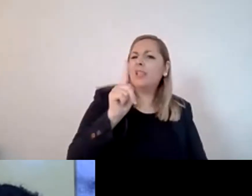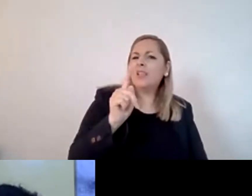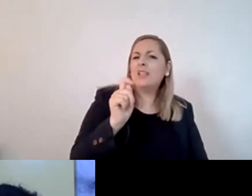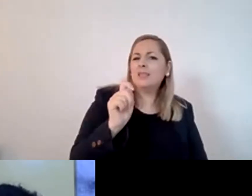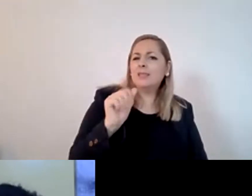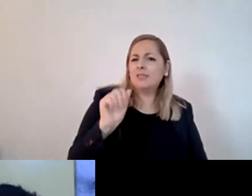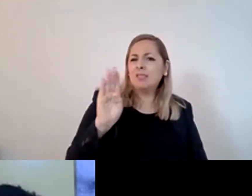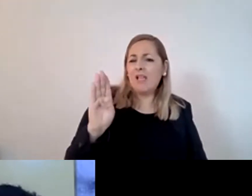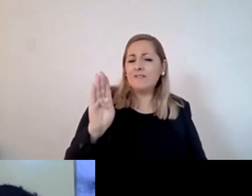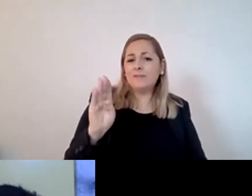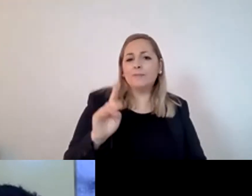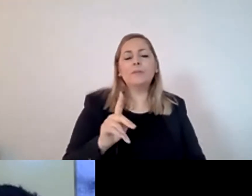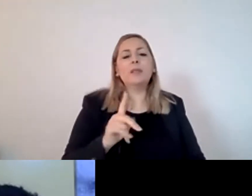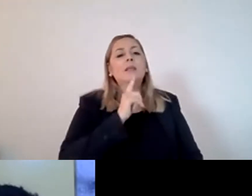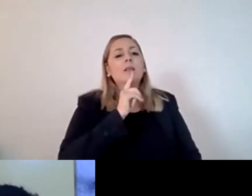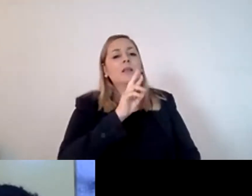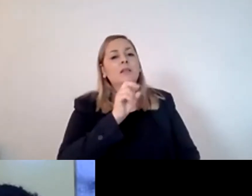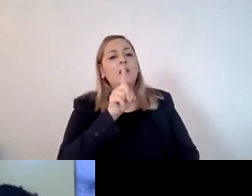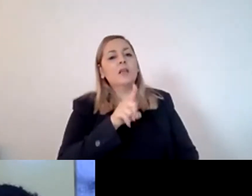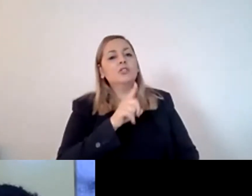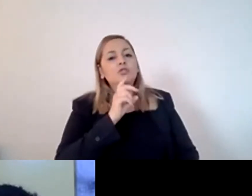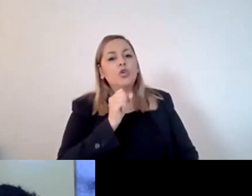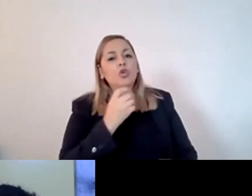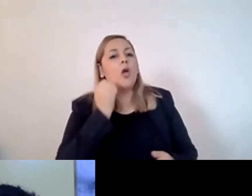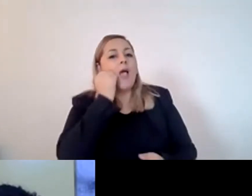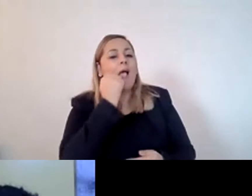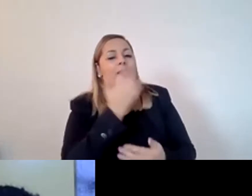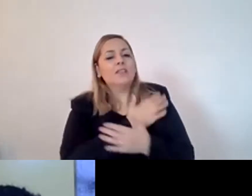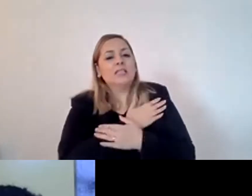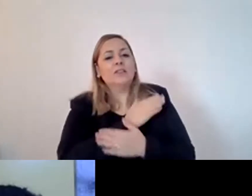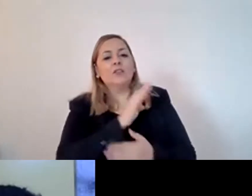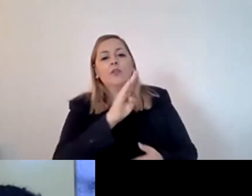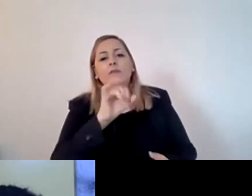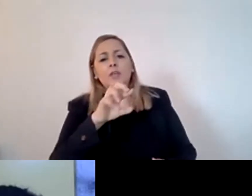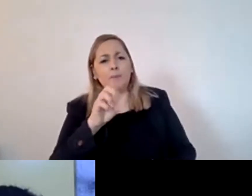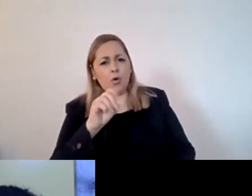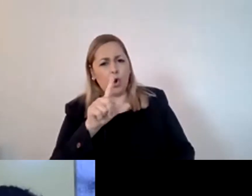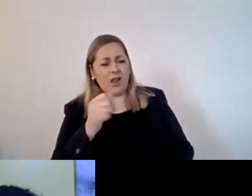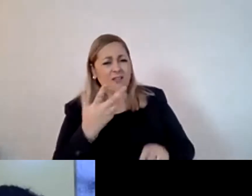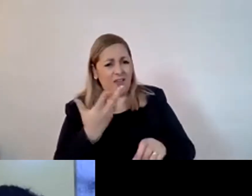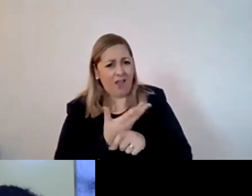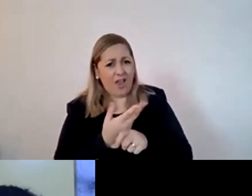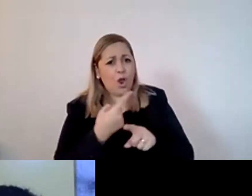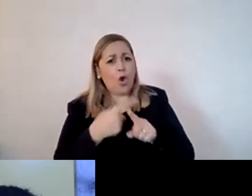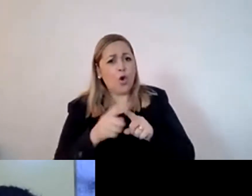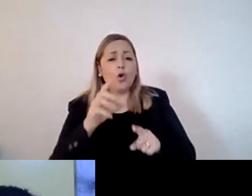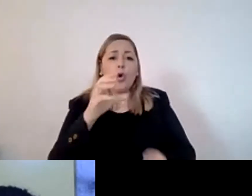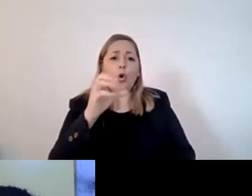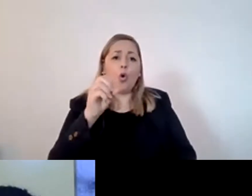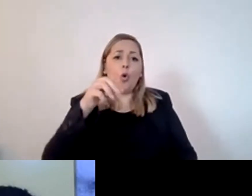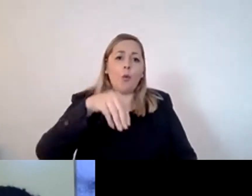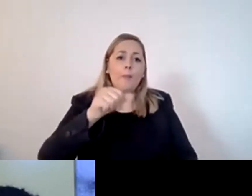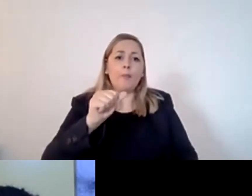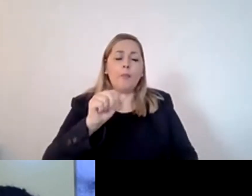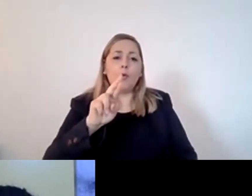a ver, trastorno afectivo bipolar, claro. Trastorno afectivo bipolar. ¿Existe comorbilidad con ya, el...? trastorno